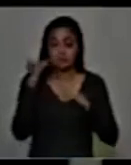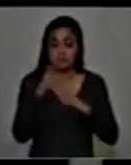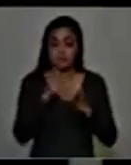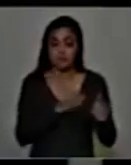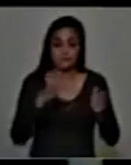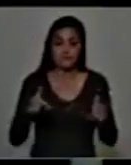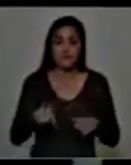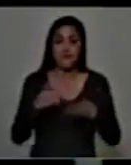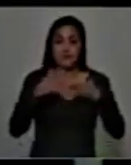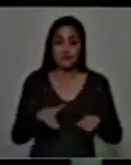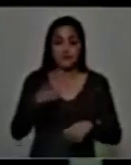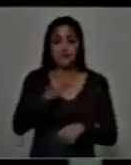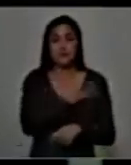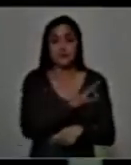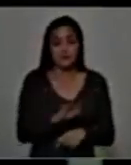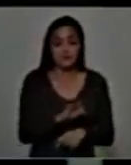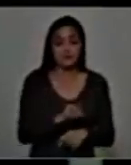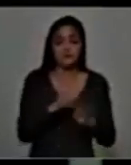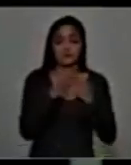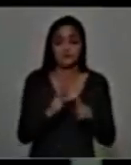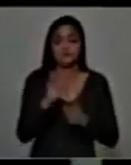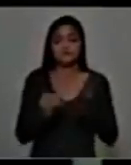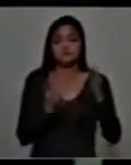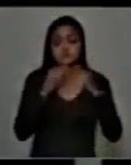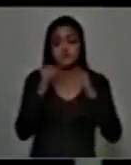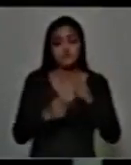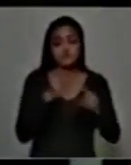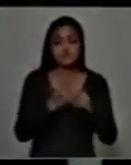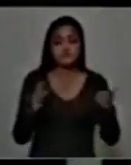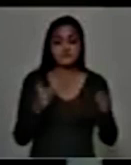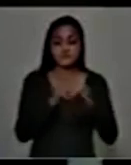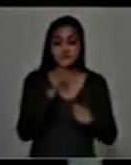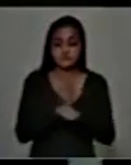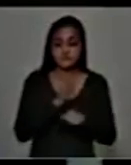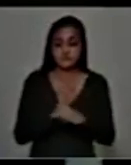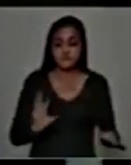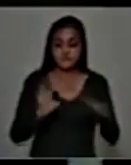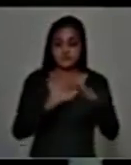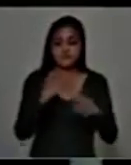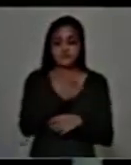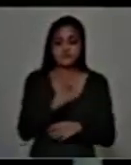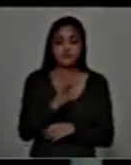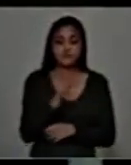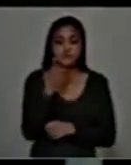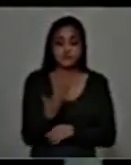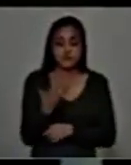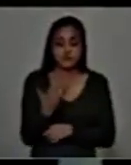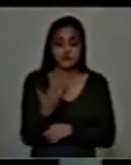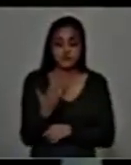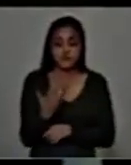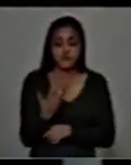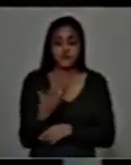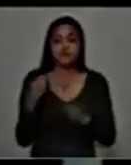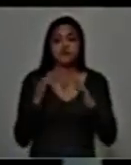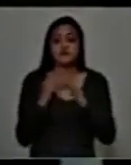semana se concluyen dichos trabajos de demolición de casas y retiro